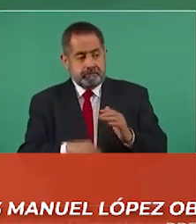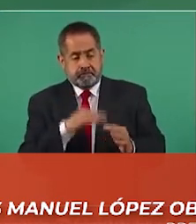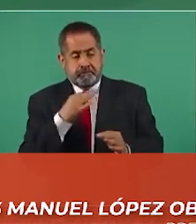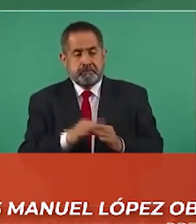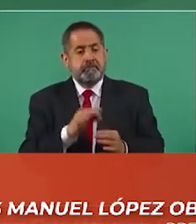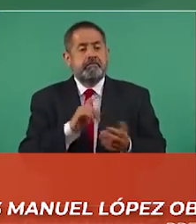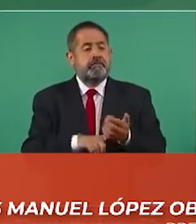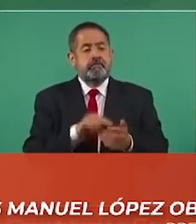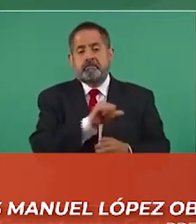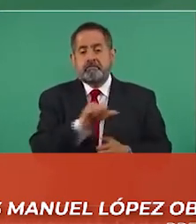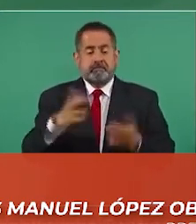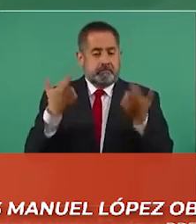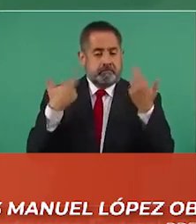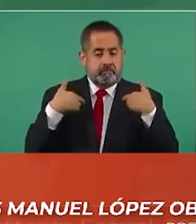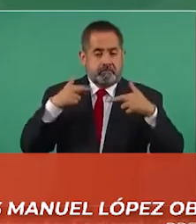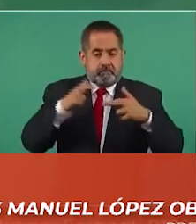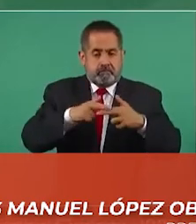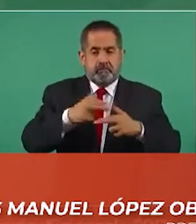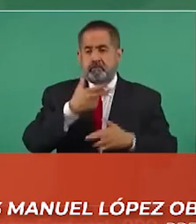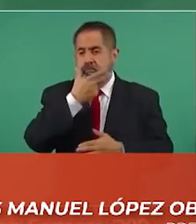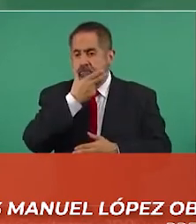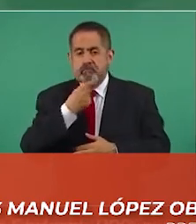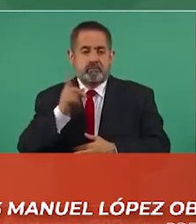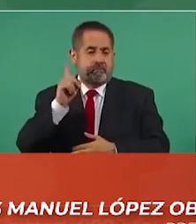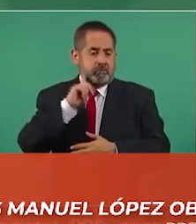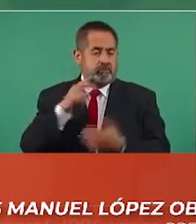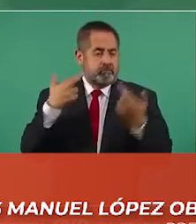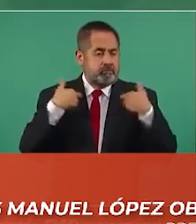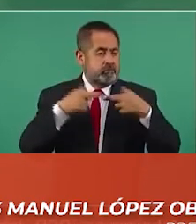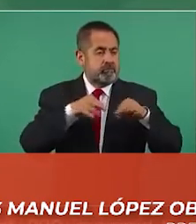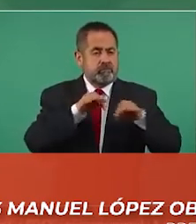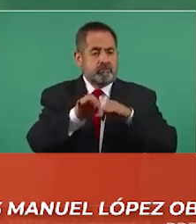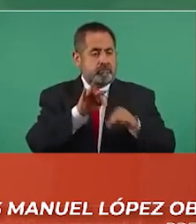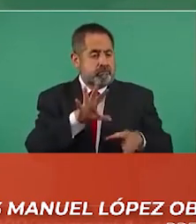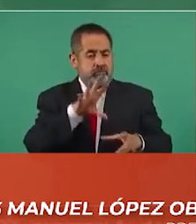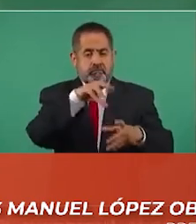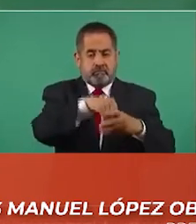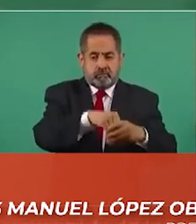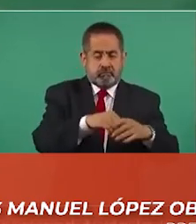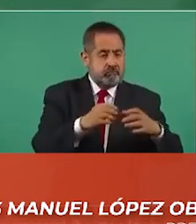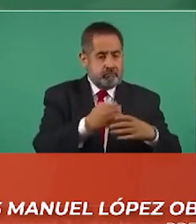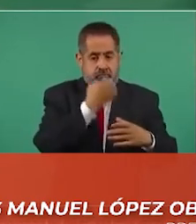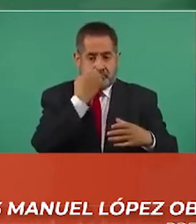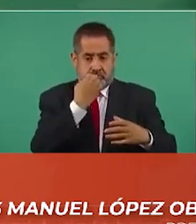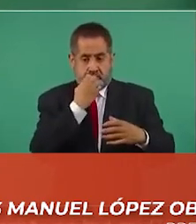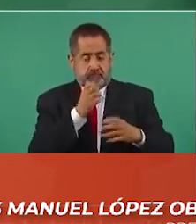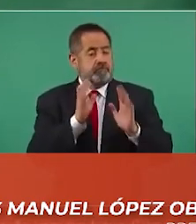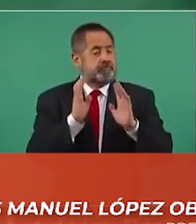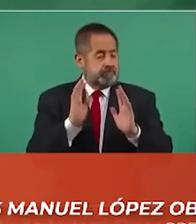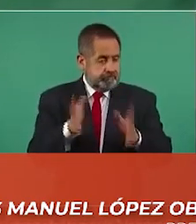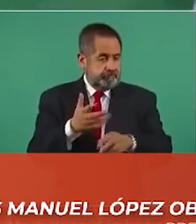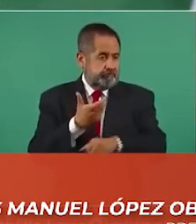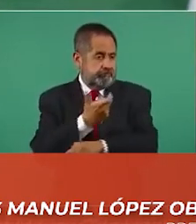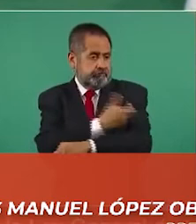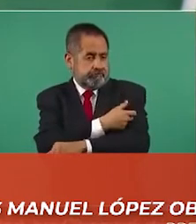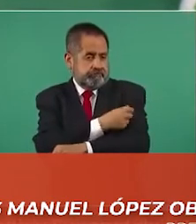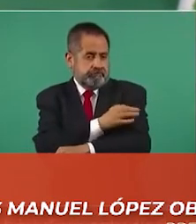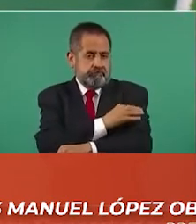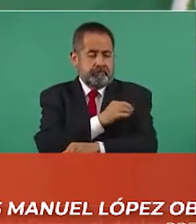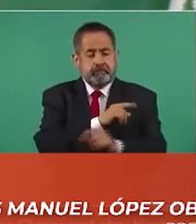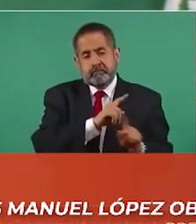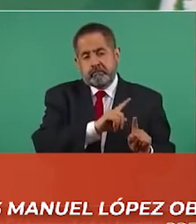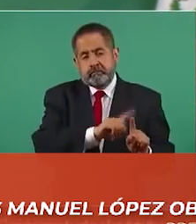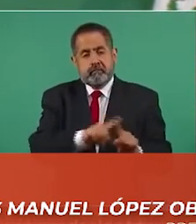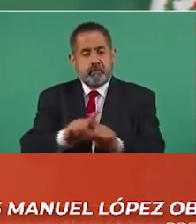a todos los maestros, maestras, trabajadores de la educación en